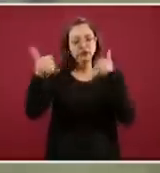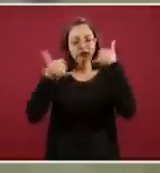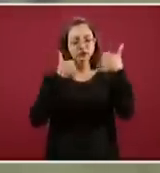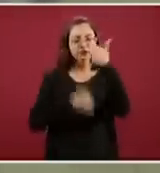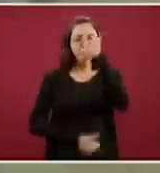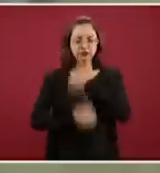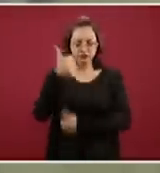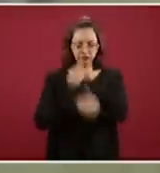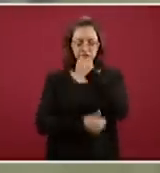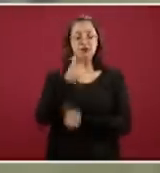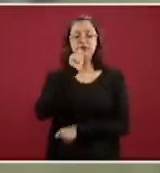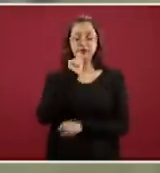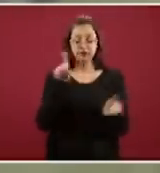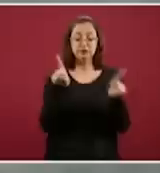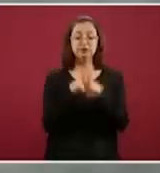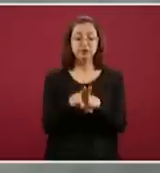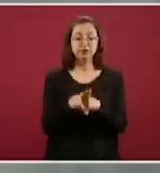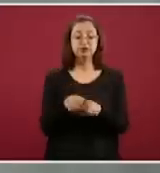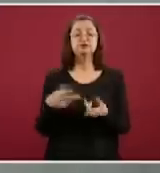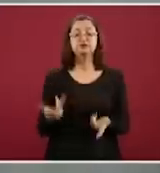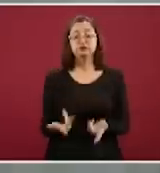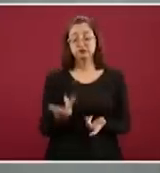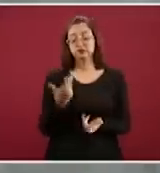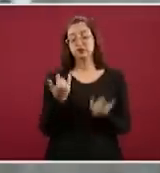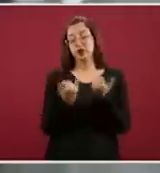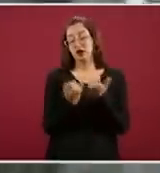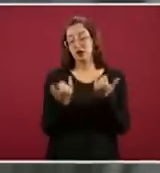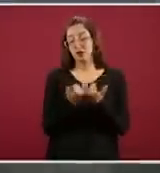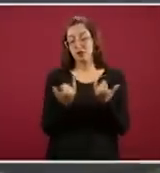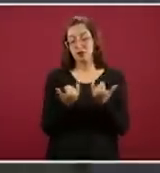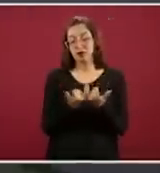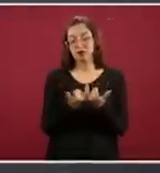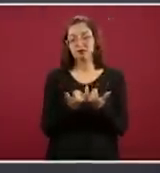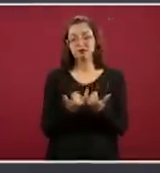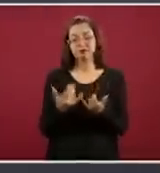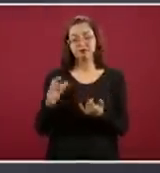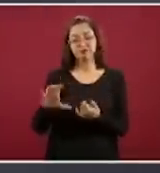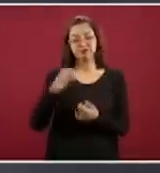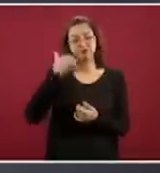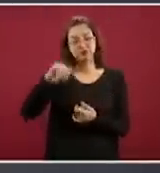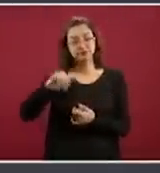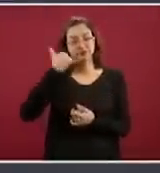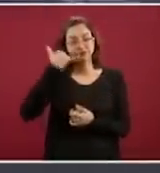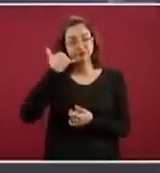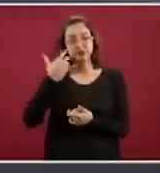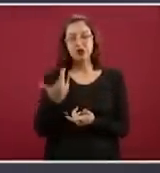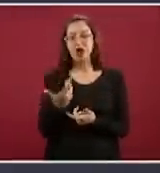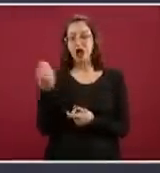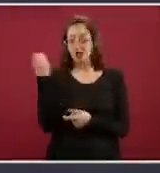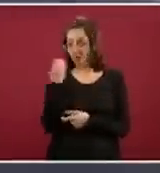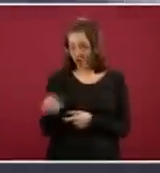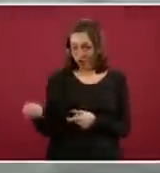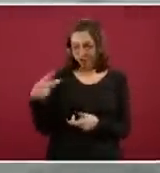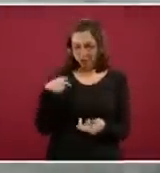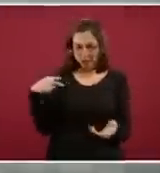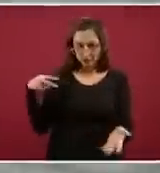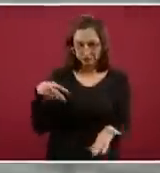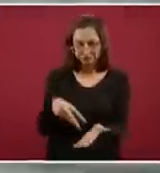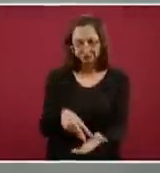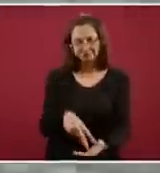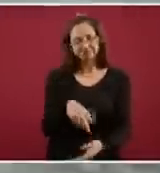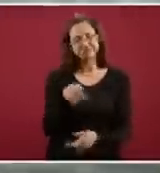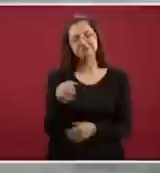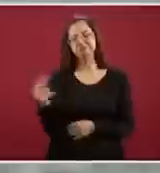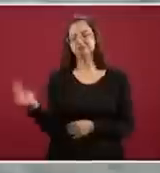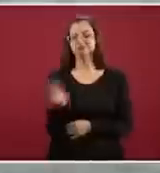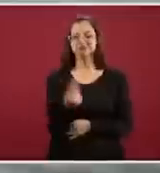La Puja, pueden participar por medio del teléfono, no es necesario que estén presentes,